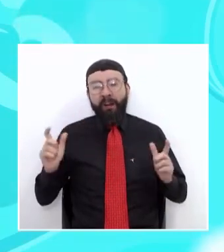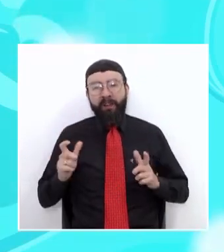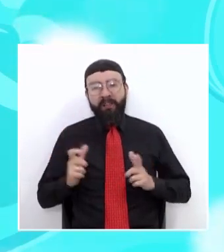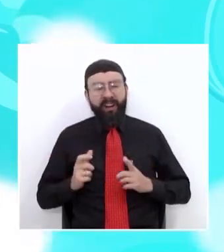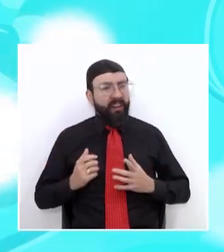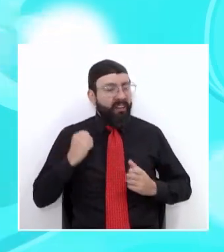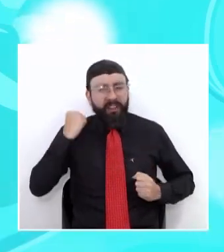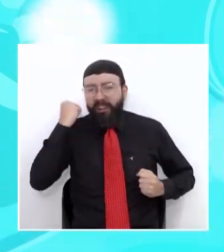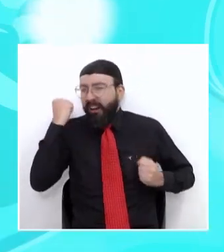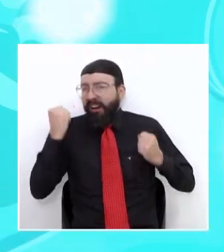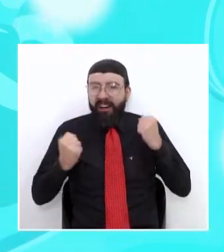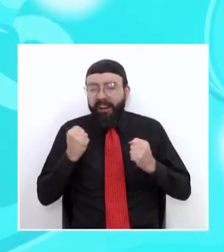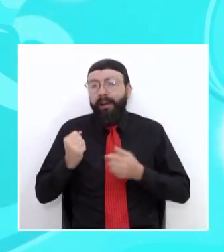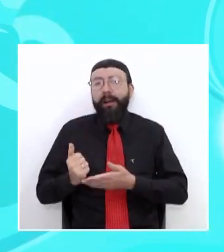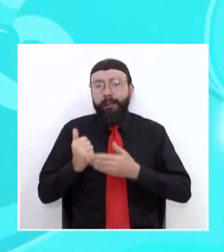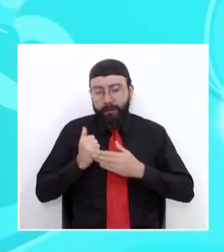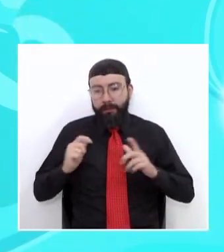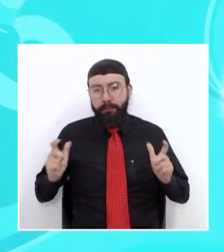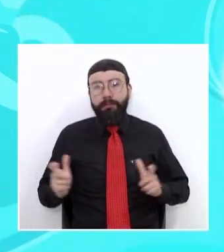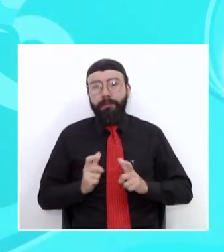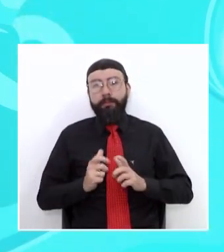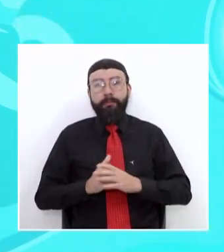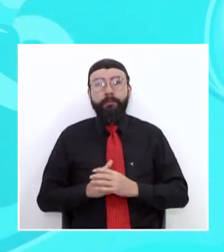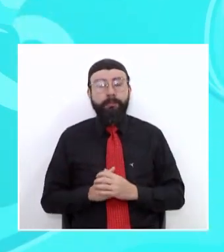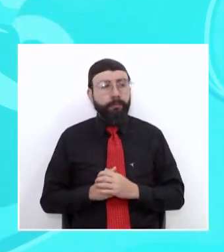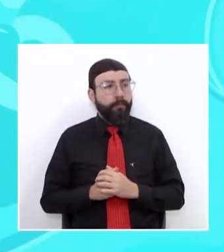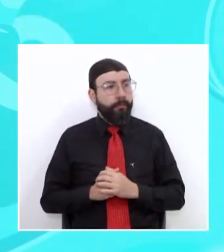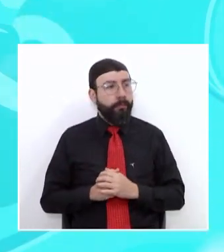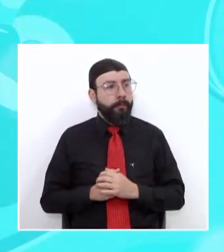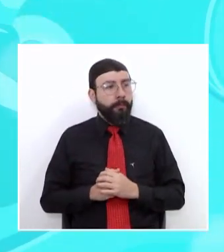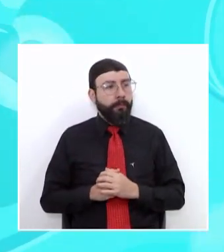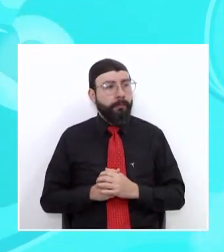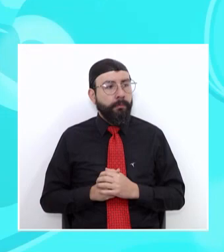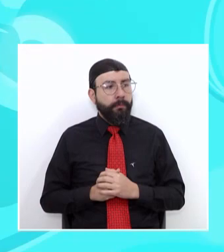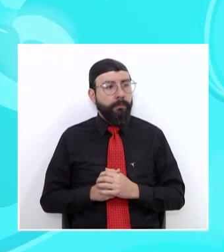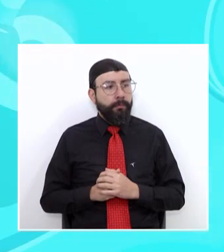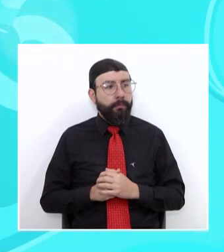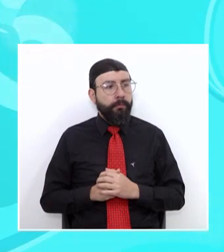de ansiedad. ¿Qué puntos son esos, doctor